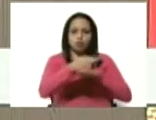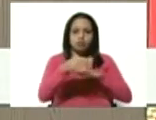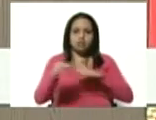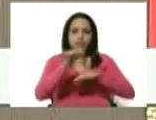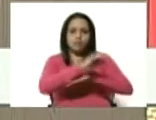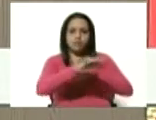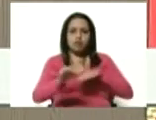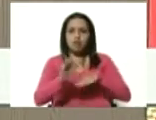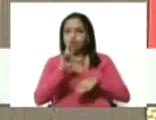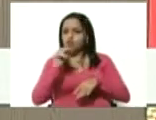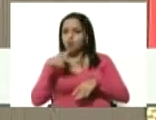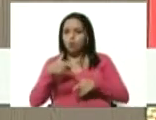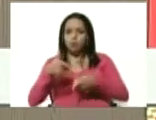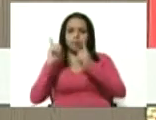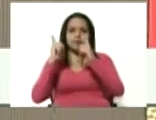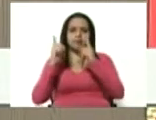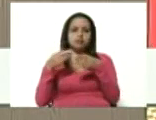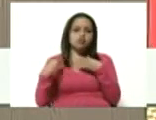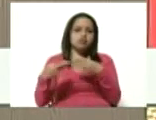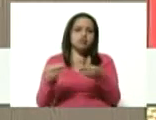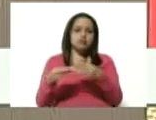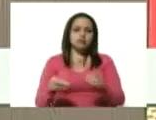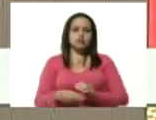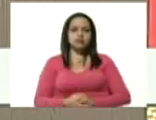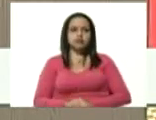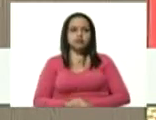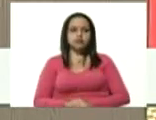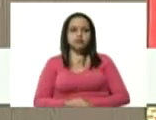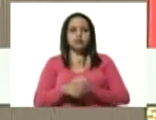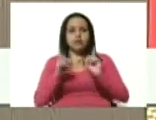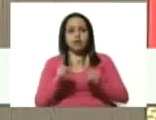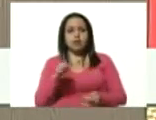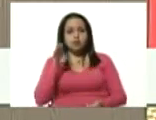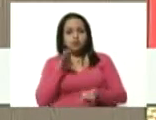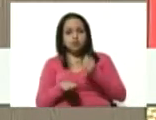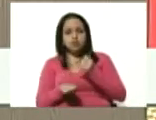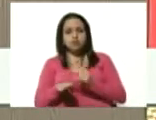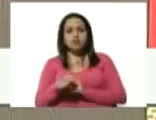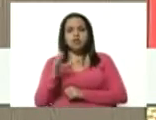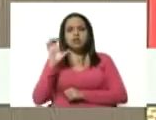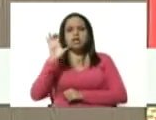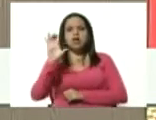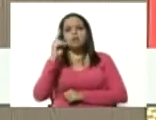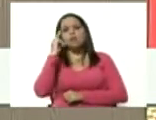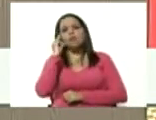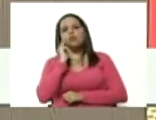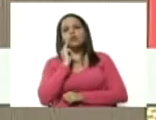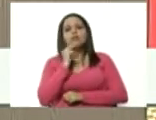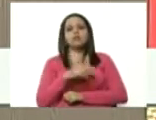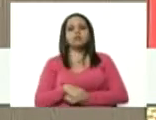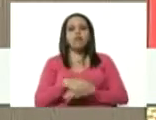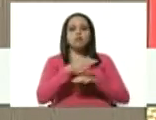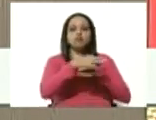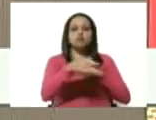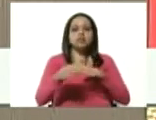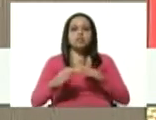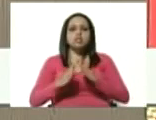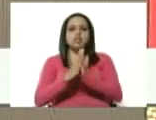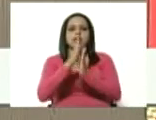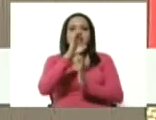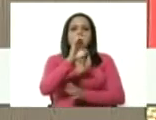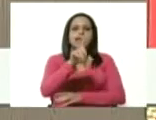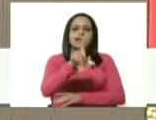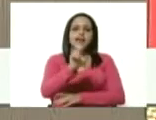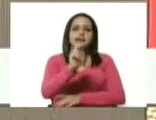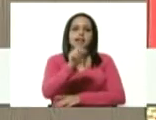se incorporan a la flexibilización. Y finalmente el estado Bolívar, donde el municipio Santa Elena de Guairén